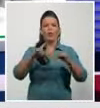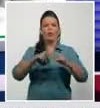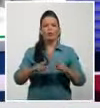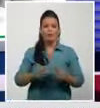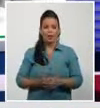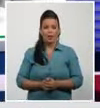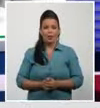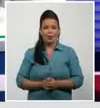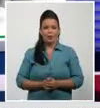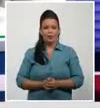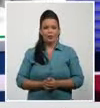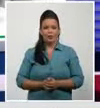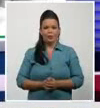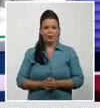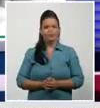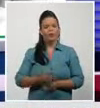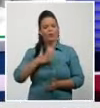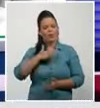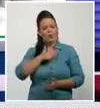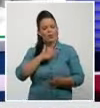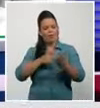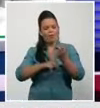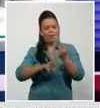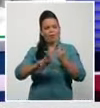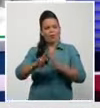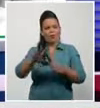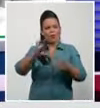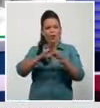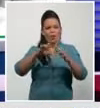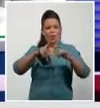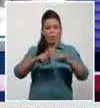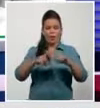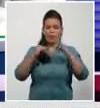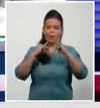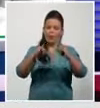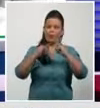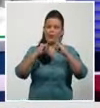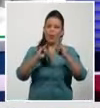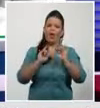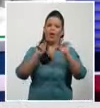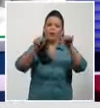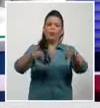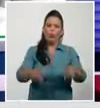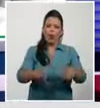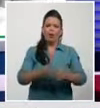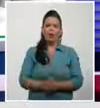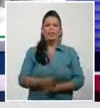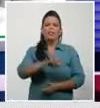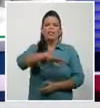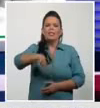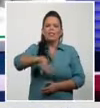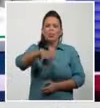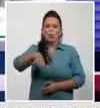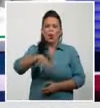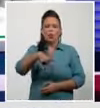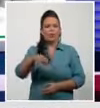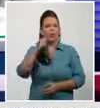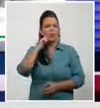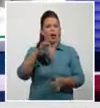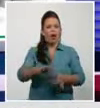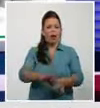con una información muy actualizada a través de nuestro colega, la situación más compleja en estos momentos en la provincia de